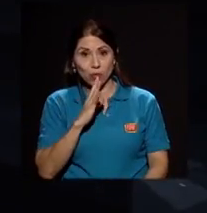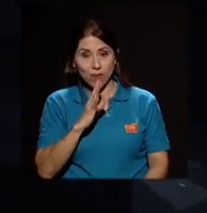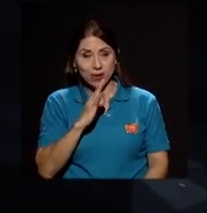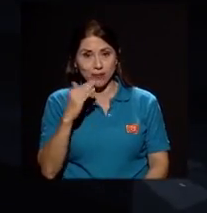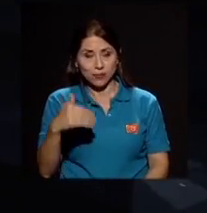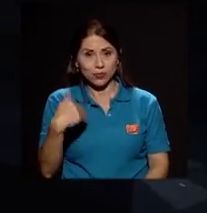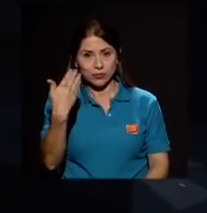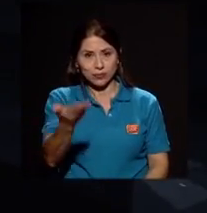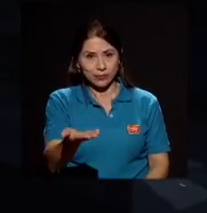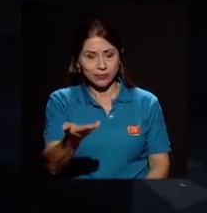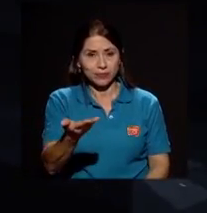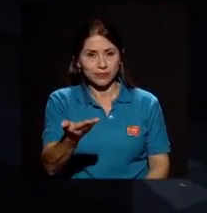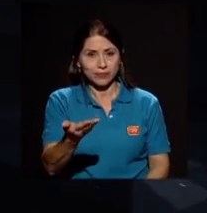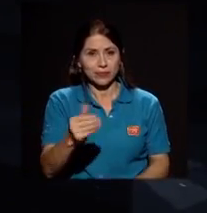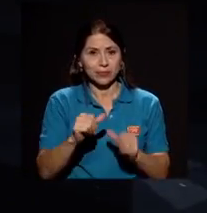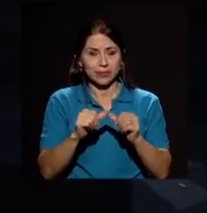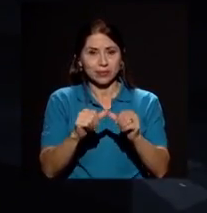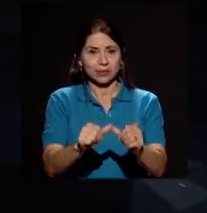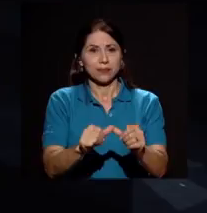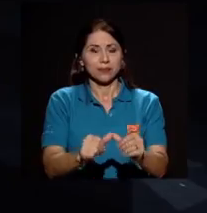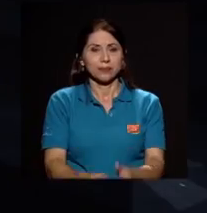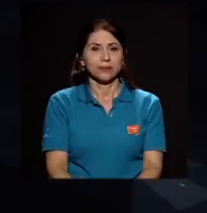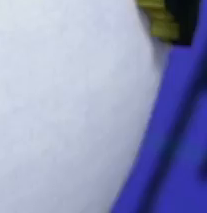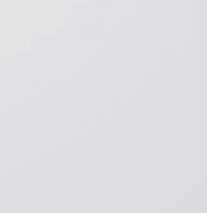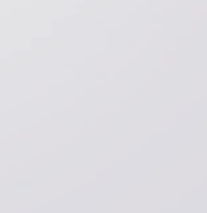vez que el canal los invite a hacerlo